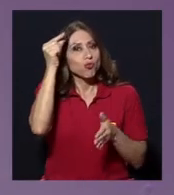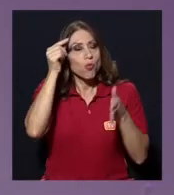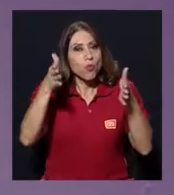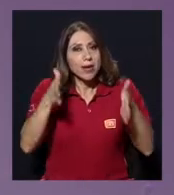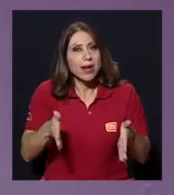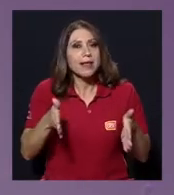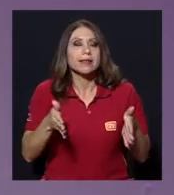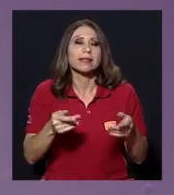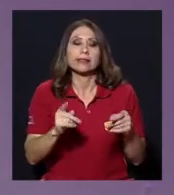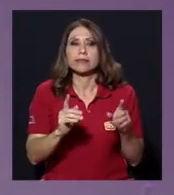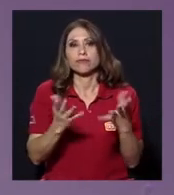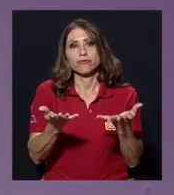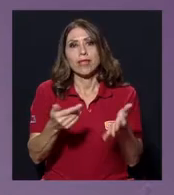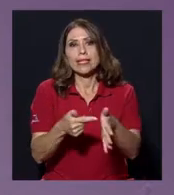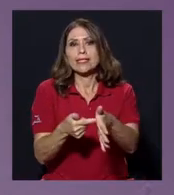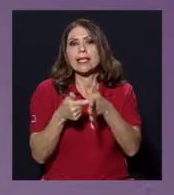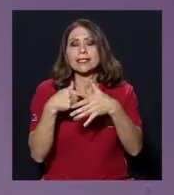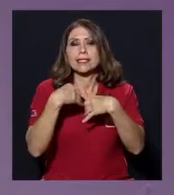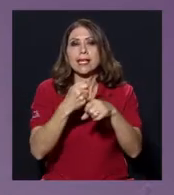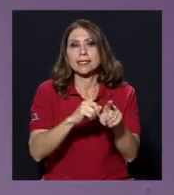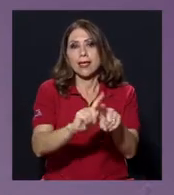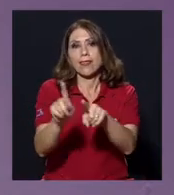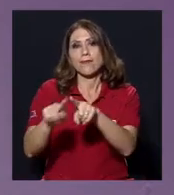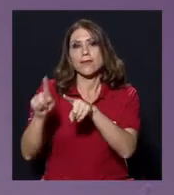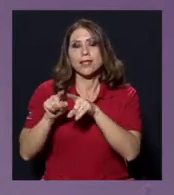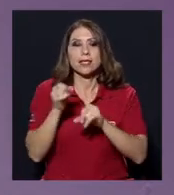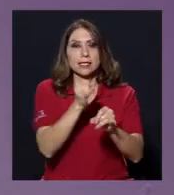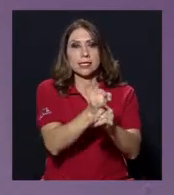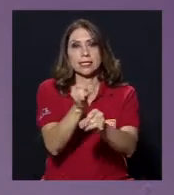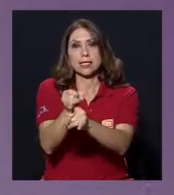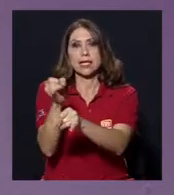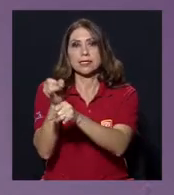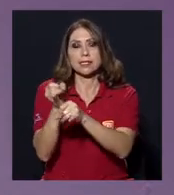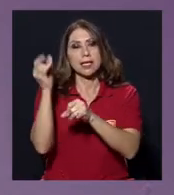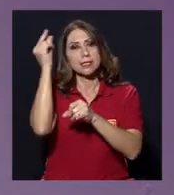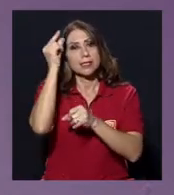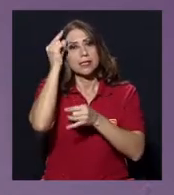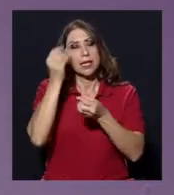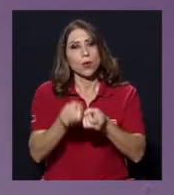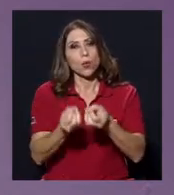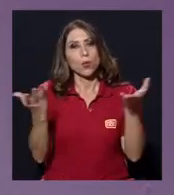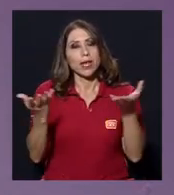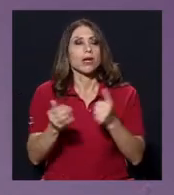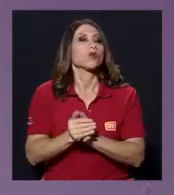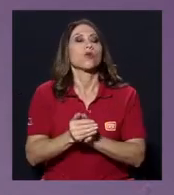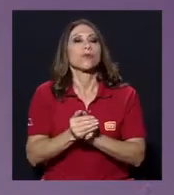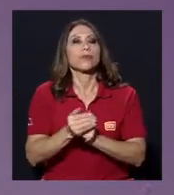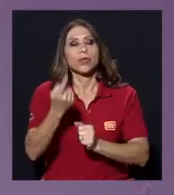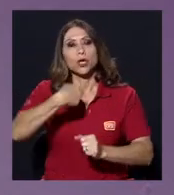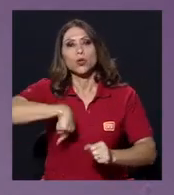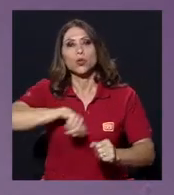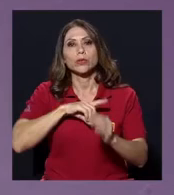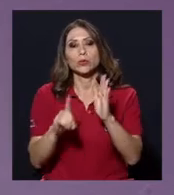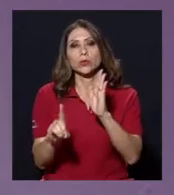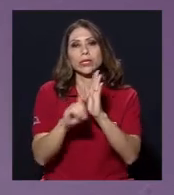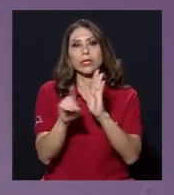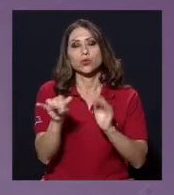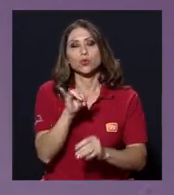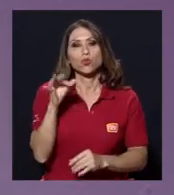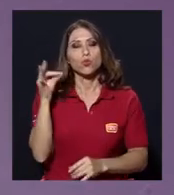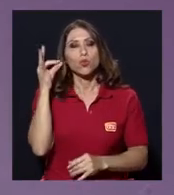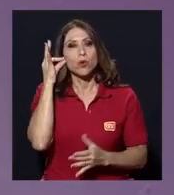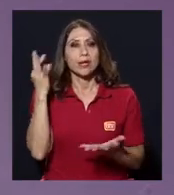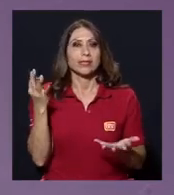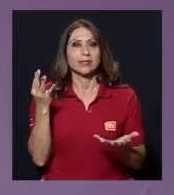diferentes instancias de gobierno y nuestros derechos como mujeres en muy